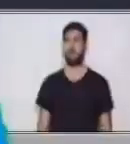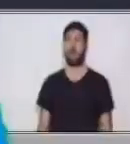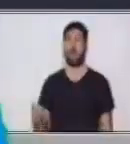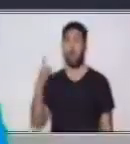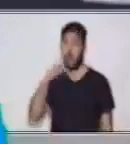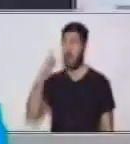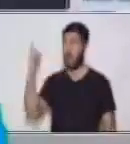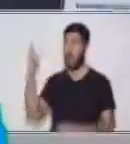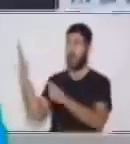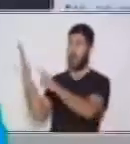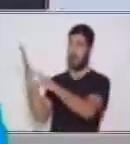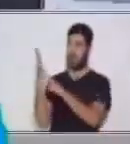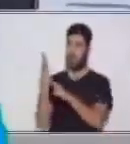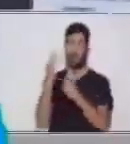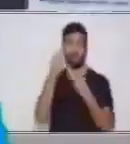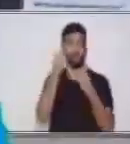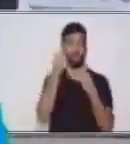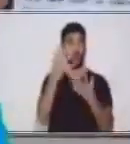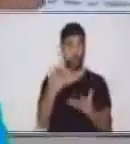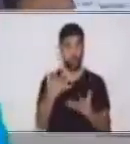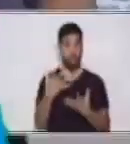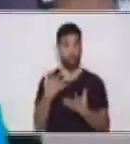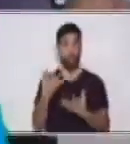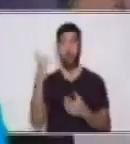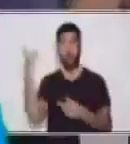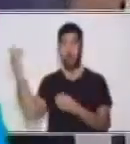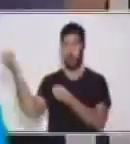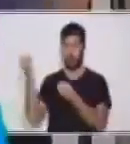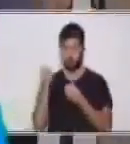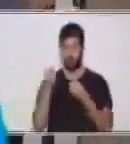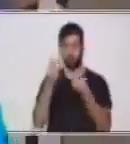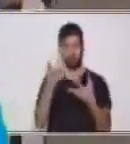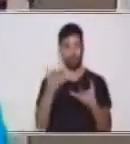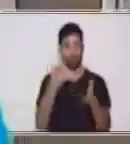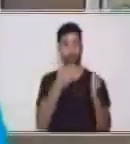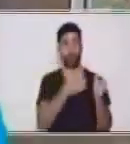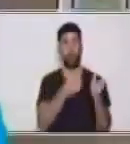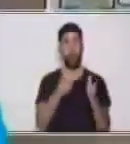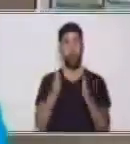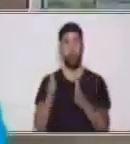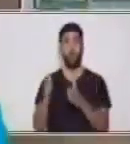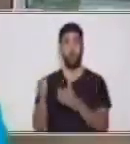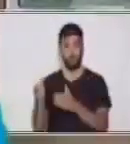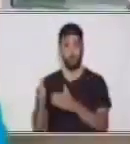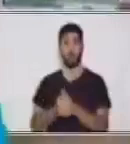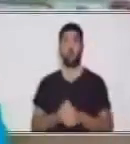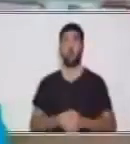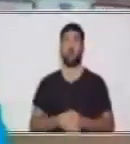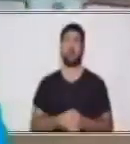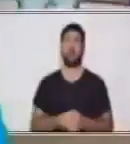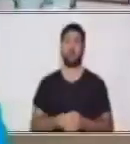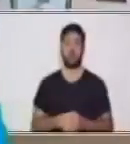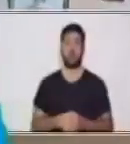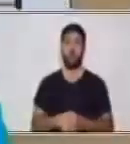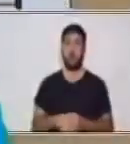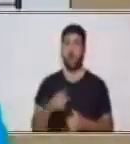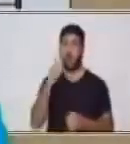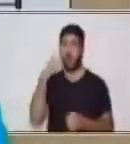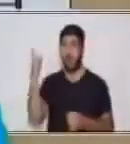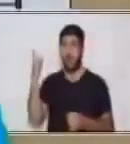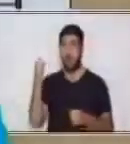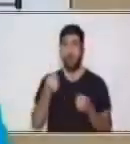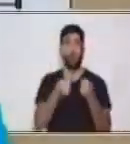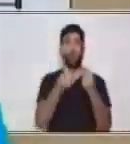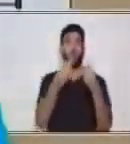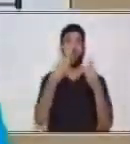datos. Entonces tenemos datos ordenados, tenemos datos de cantidad de personas